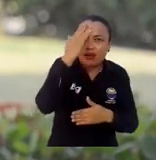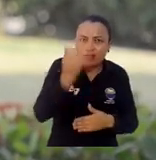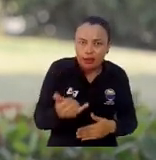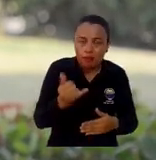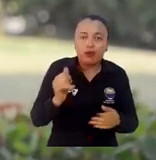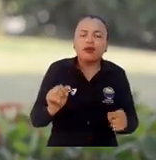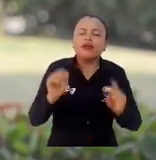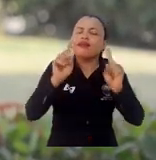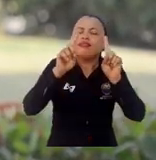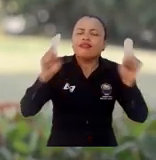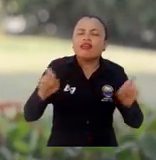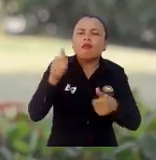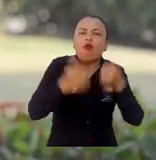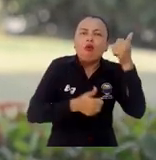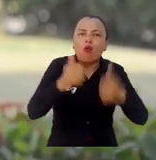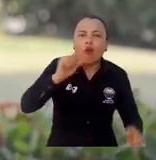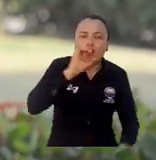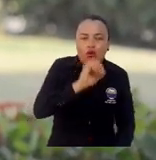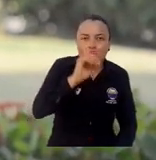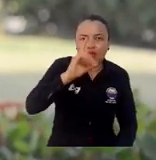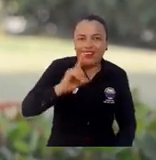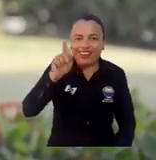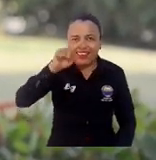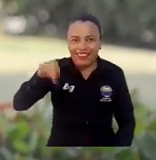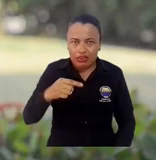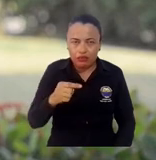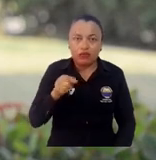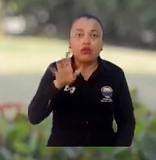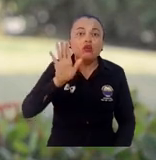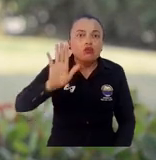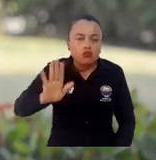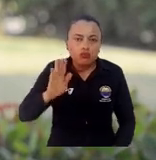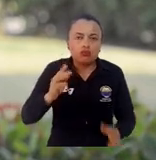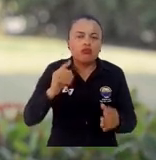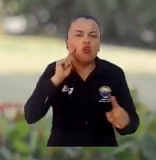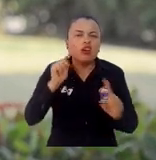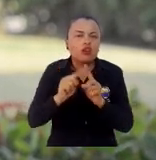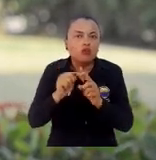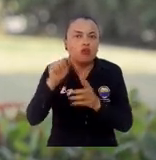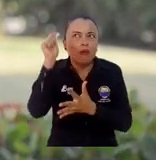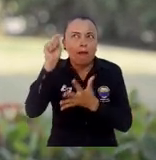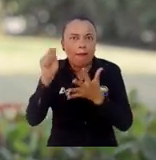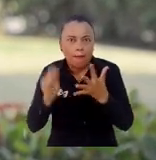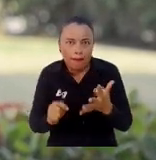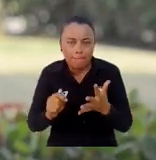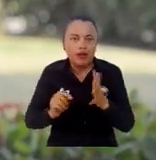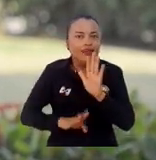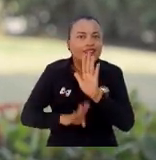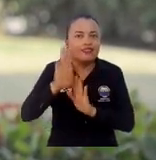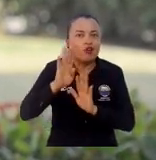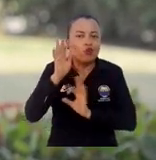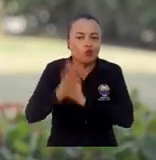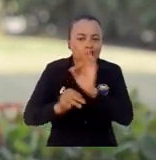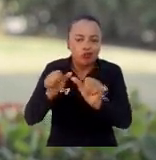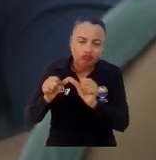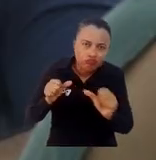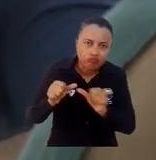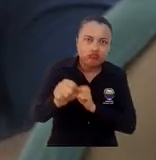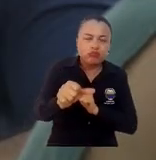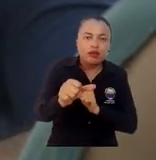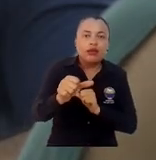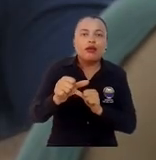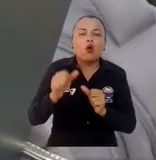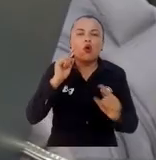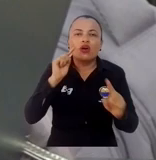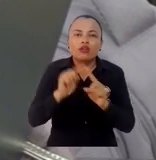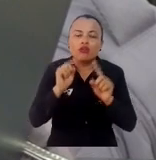trabajamos el tema de los ODS. Los ODS en las bibliotecas es indispensable porque apuntamos a diferentes objetivos del desarrollo